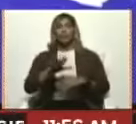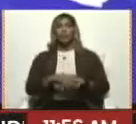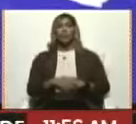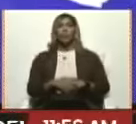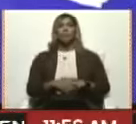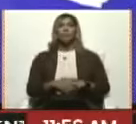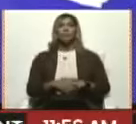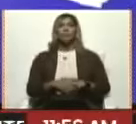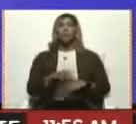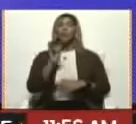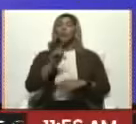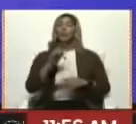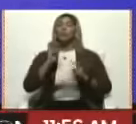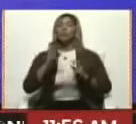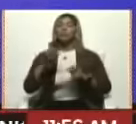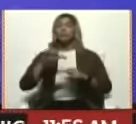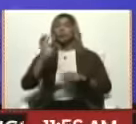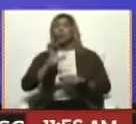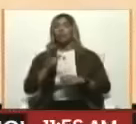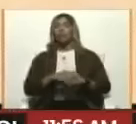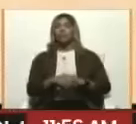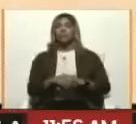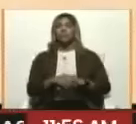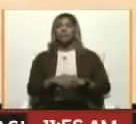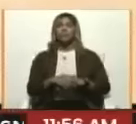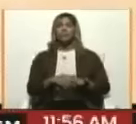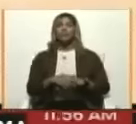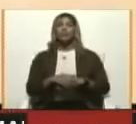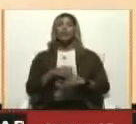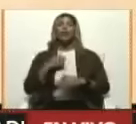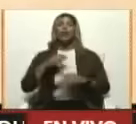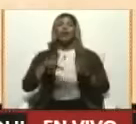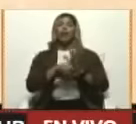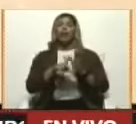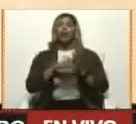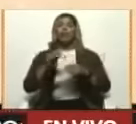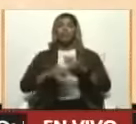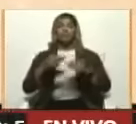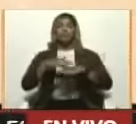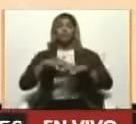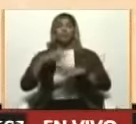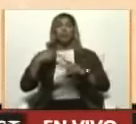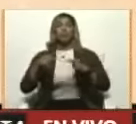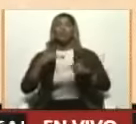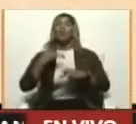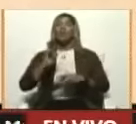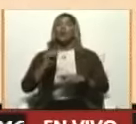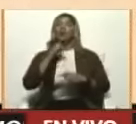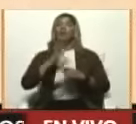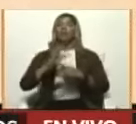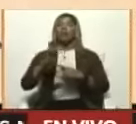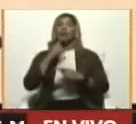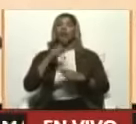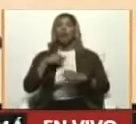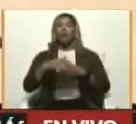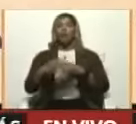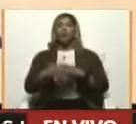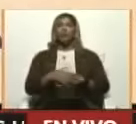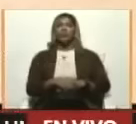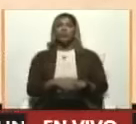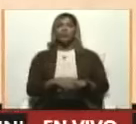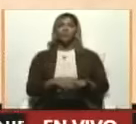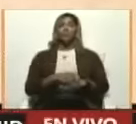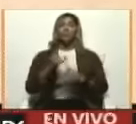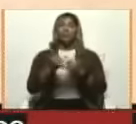una para el área metropolitana de Caracas. La Ley Orgánica del Ministerio Público contempla las fiscalías a nivel municipal. En